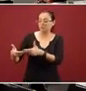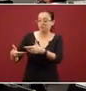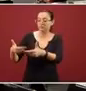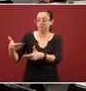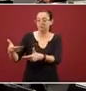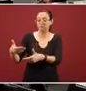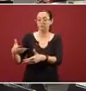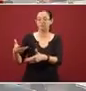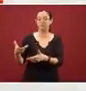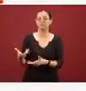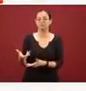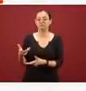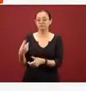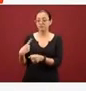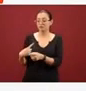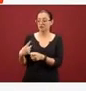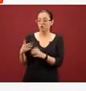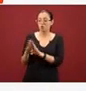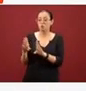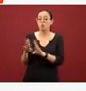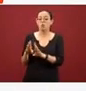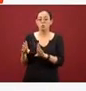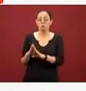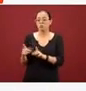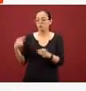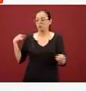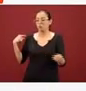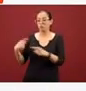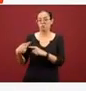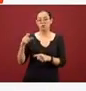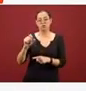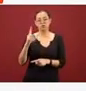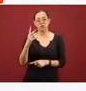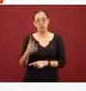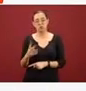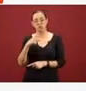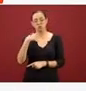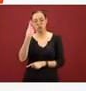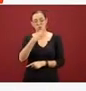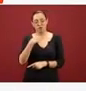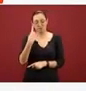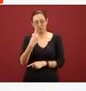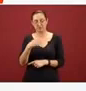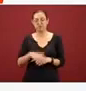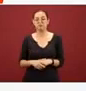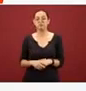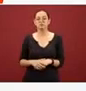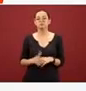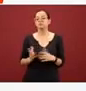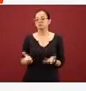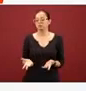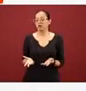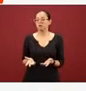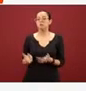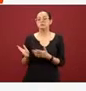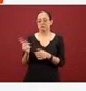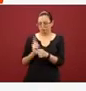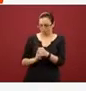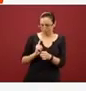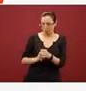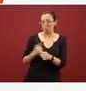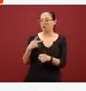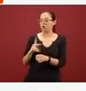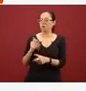es el estado de los casos confirmados en las últimas 24 horas, es decir, independientemente de cómo llegaron, cómo siguen. Y vemos